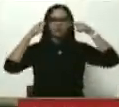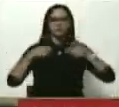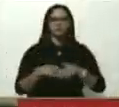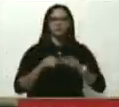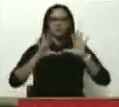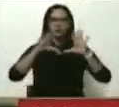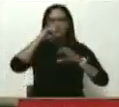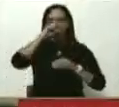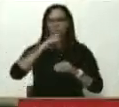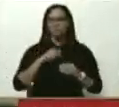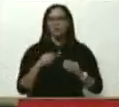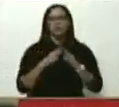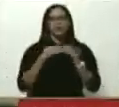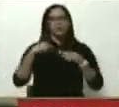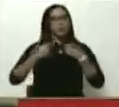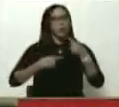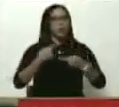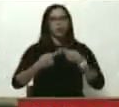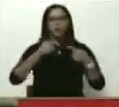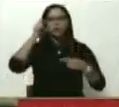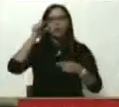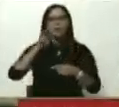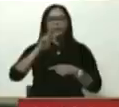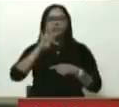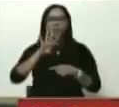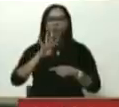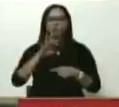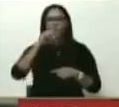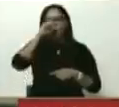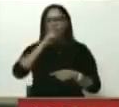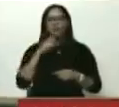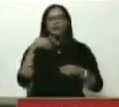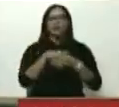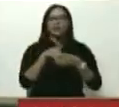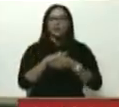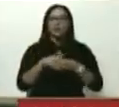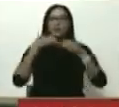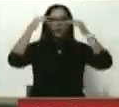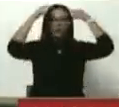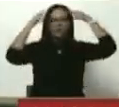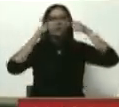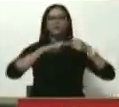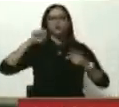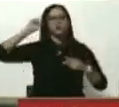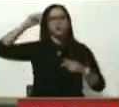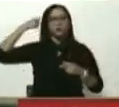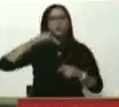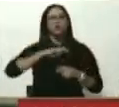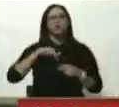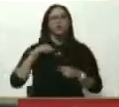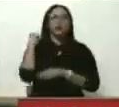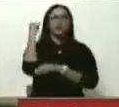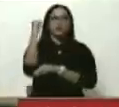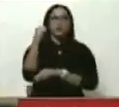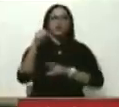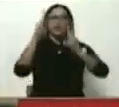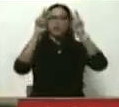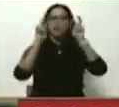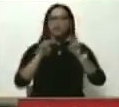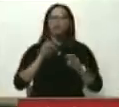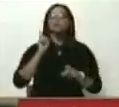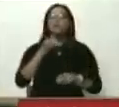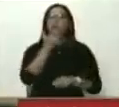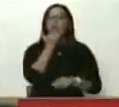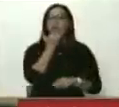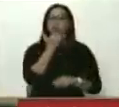10 años. Y todos los días, 24 años de las elecciones de comandante Chávez. Y nosotros recordamos nuestros triunfos y revisamos también los